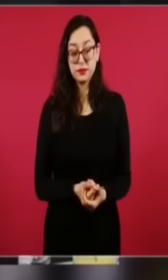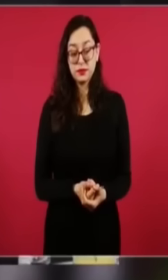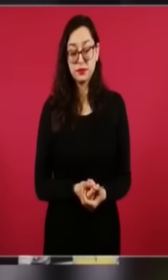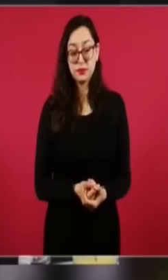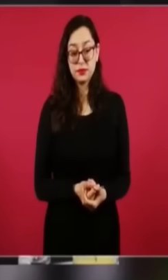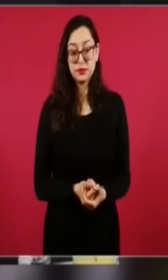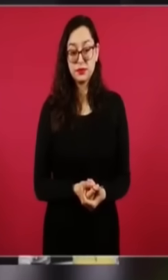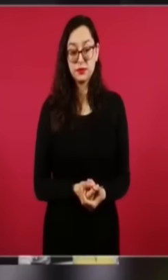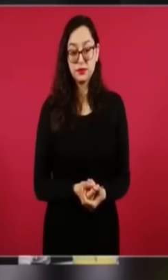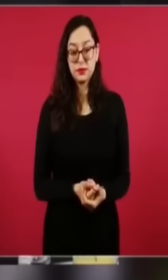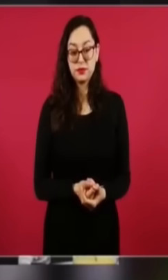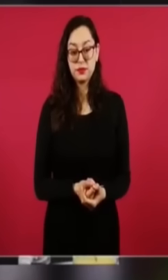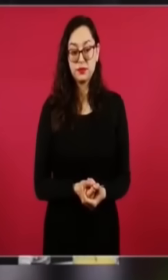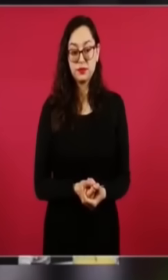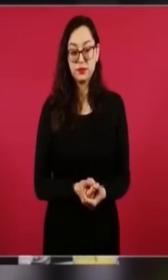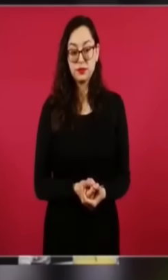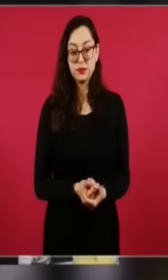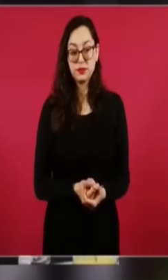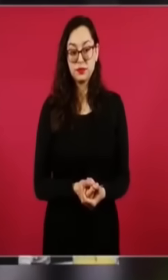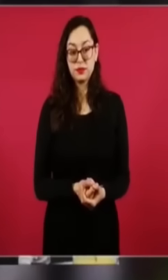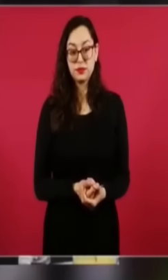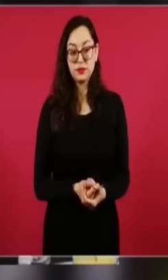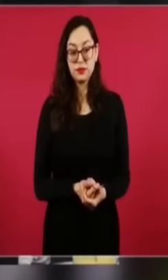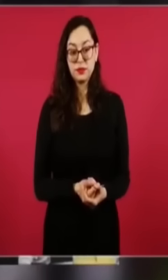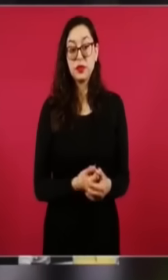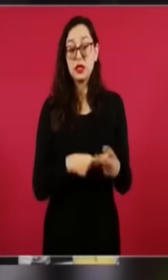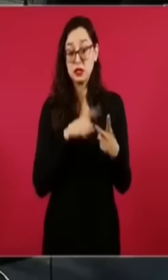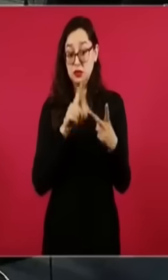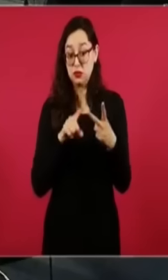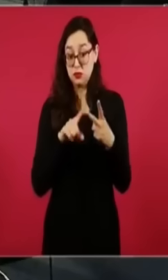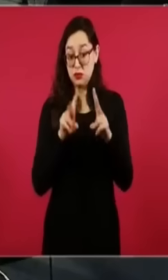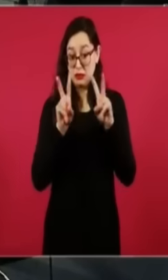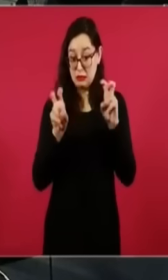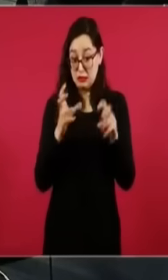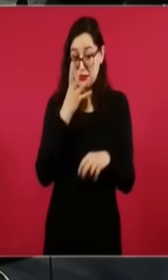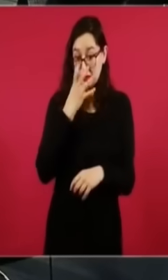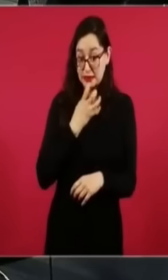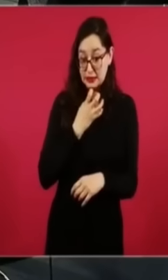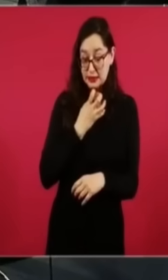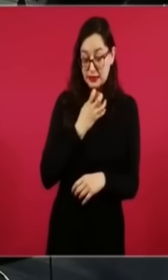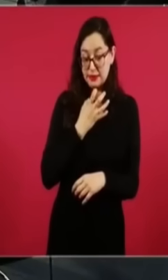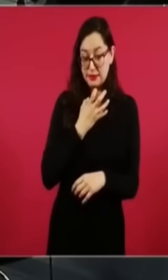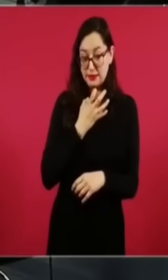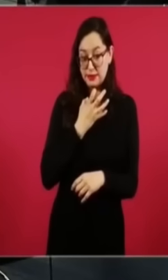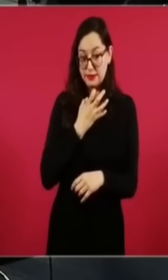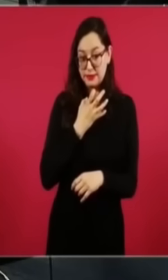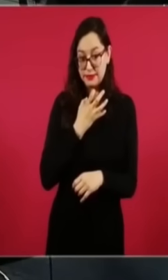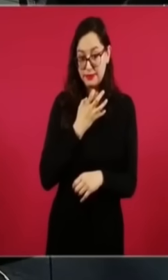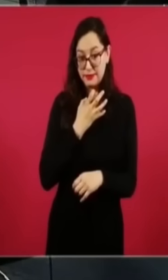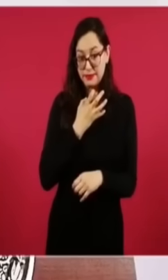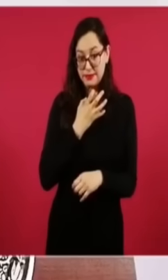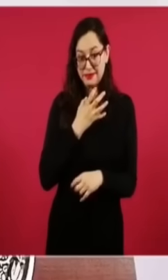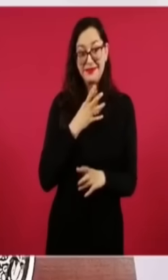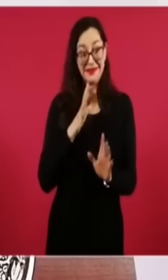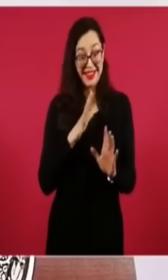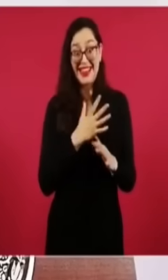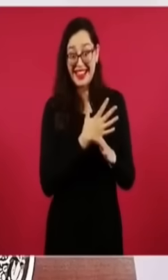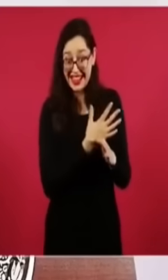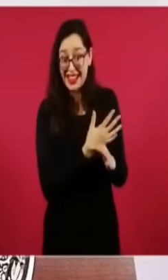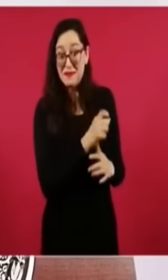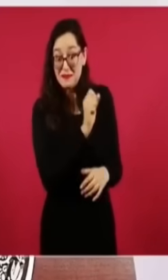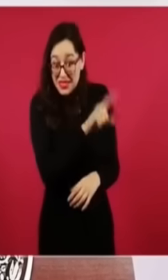Mexico. Also, and this is very sad. También, y esto es muy triste.